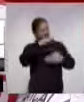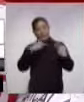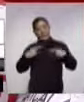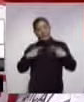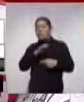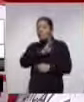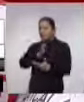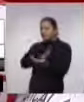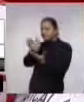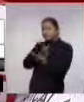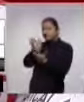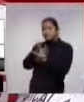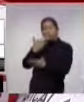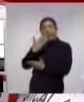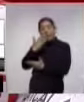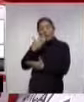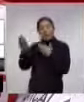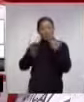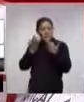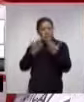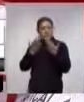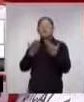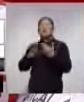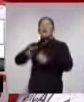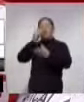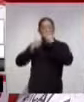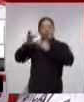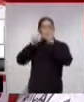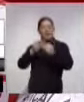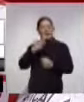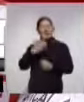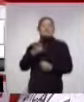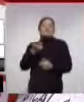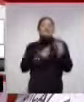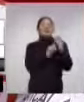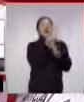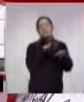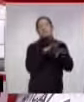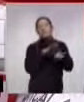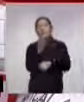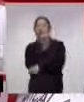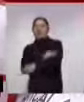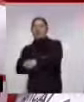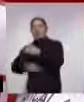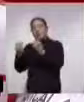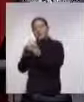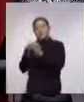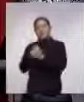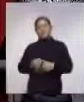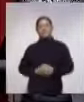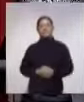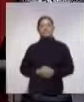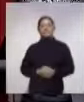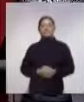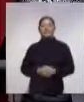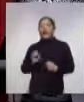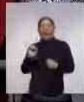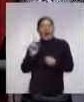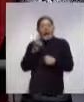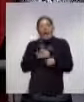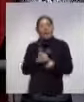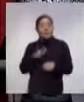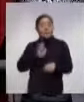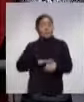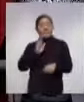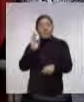tener adquirir esas competencias, ¿no? O sea, por la mañana a lo mejor trabajan, por la tarde tomar estos cursos. ¿Alguna otra cosa,